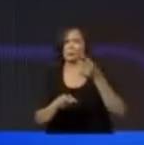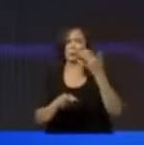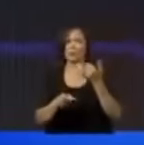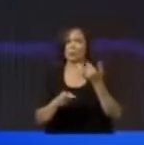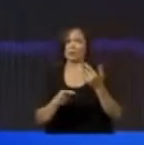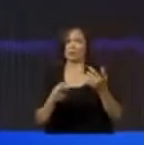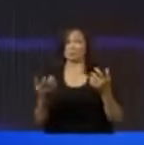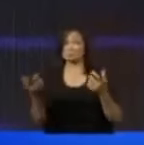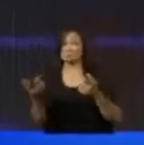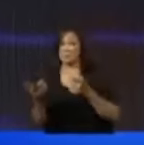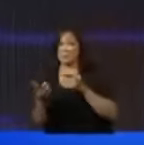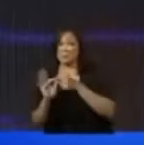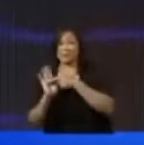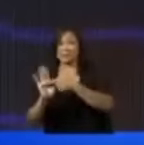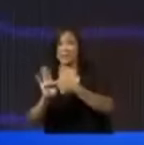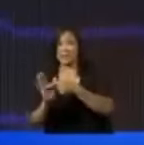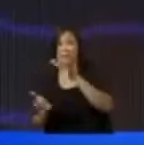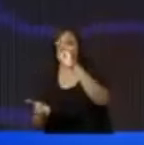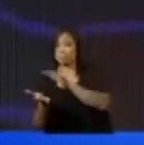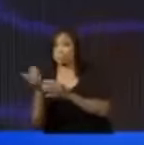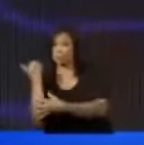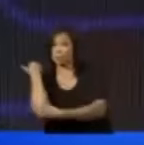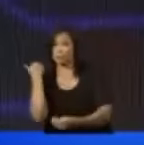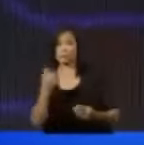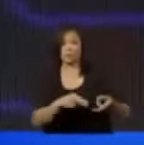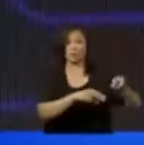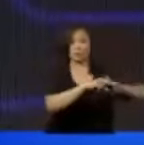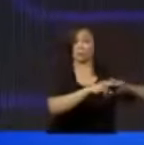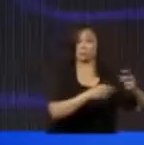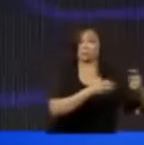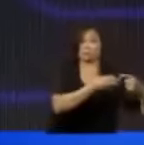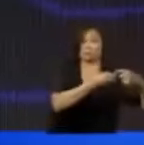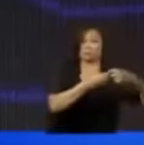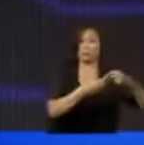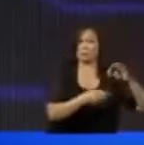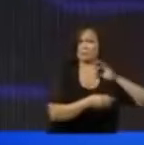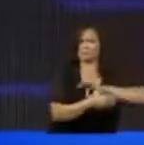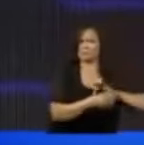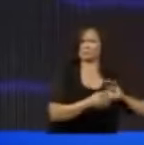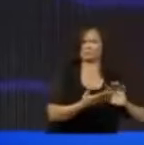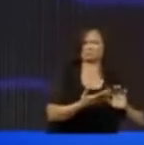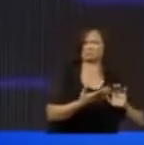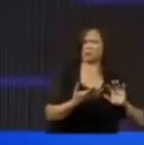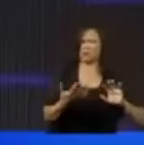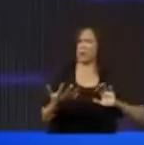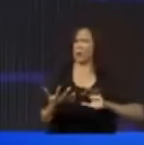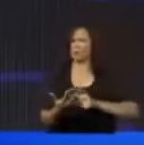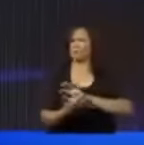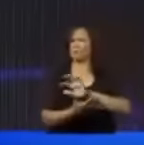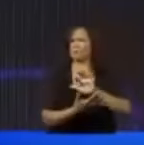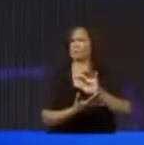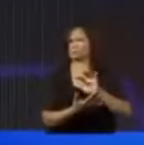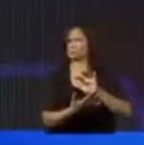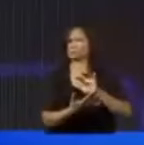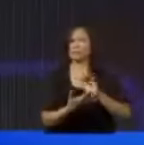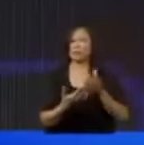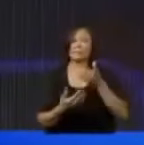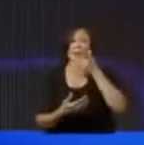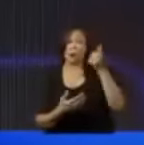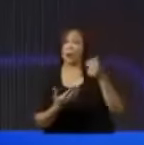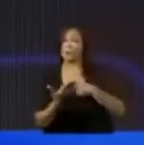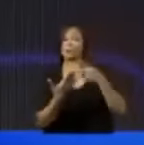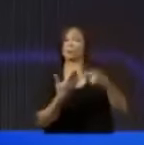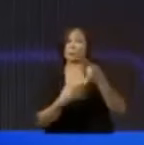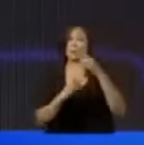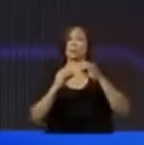insisto, la congruencia de presentar reducción de pobreza y aumento de usuarios lleva a confusión. Ahora, nosotros creemos que la mejor política